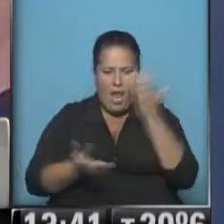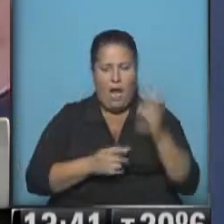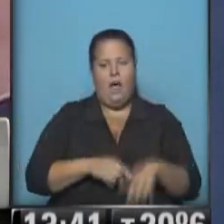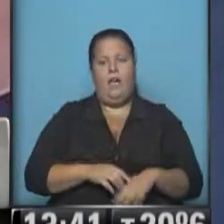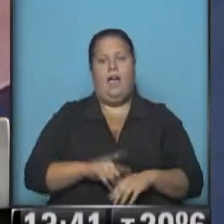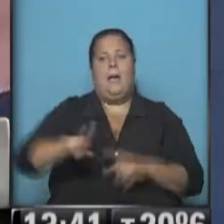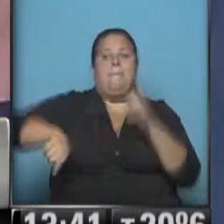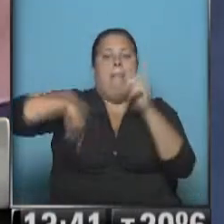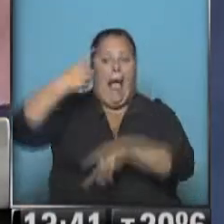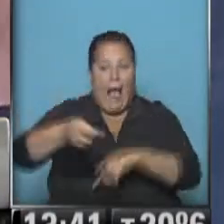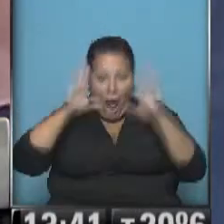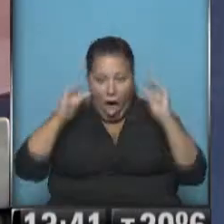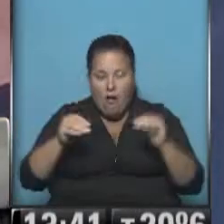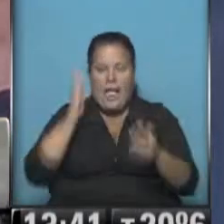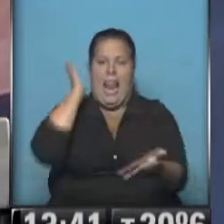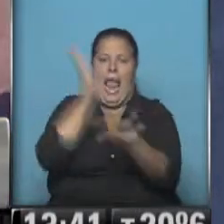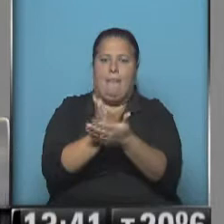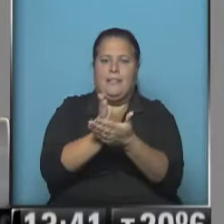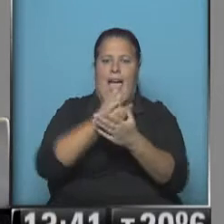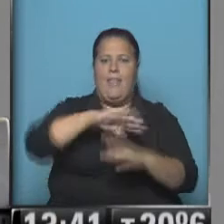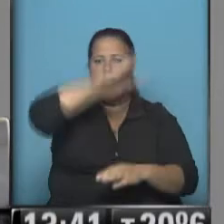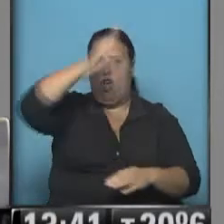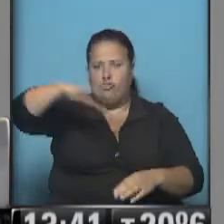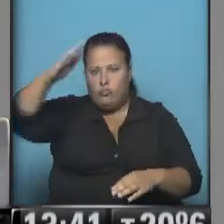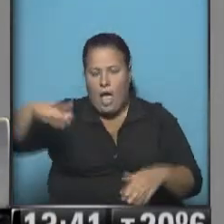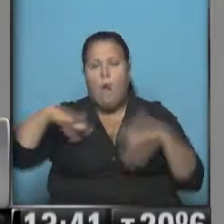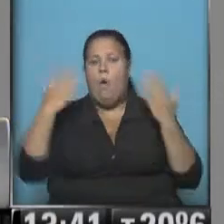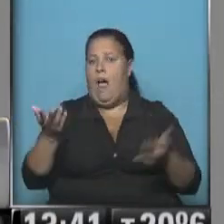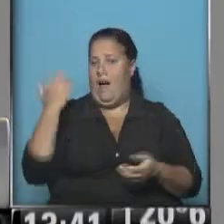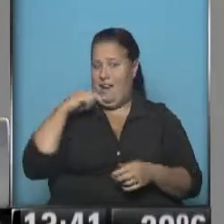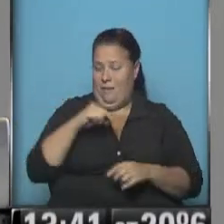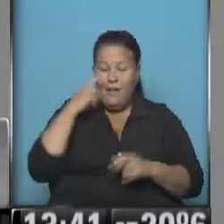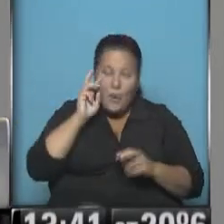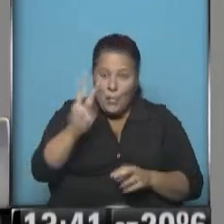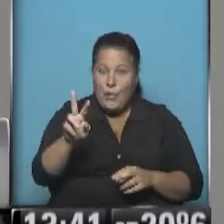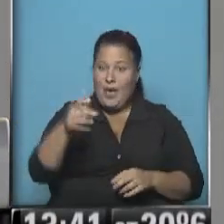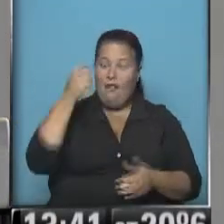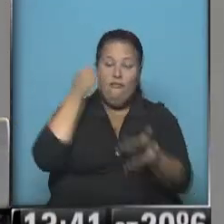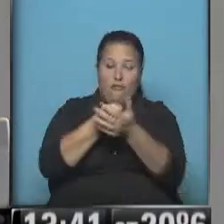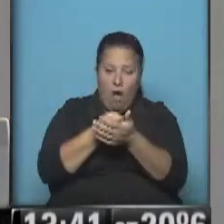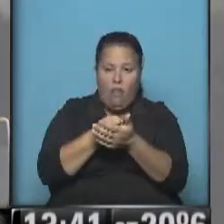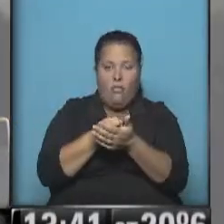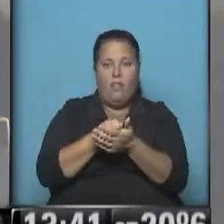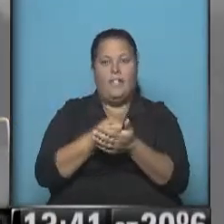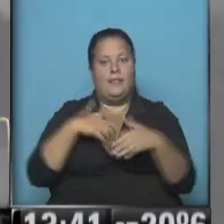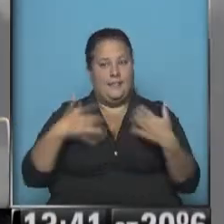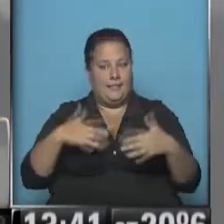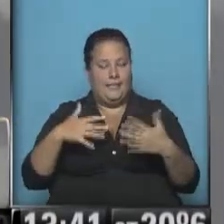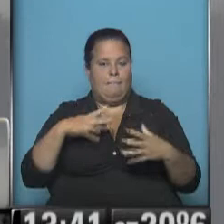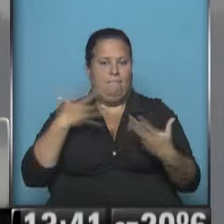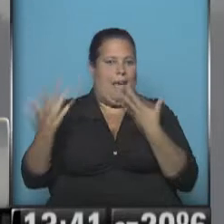otra noche era mitad de montaña y bueno, ya últimamente cuando lo vimos acá atrás nos tocó más